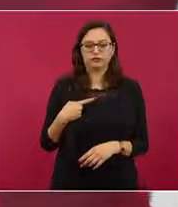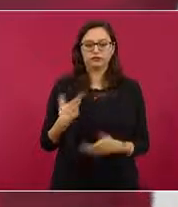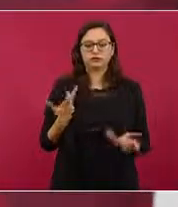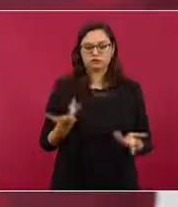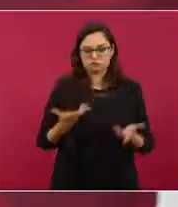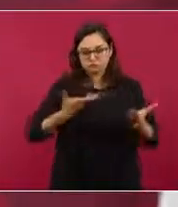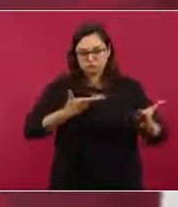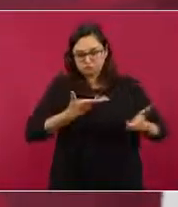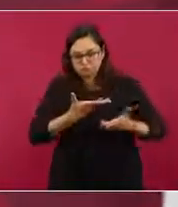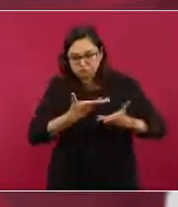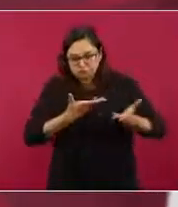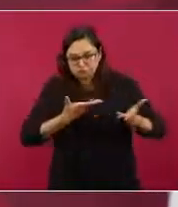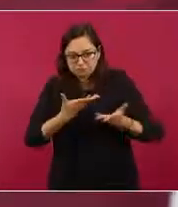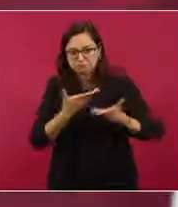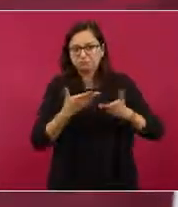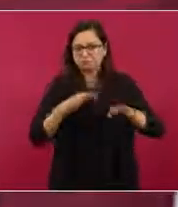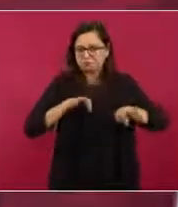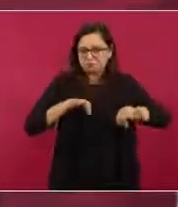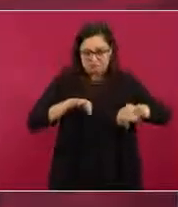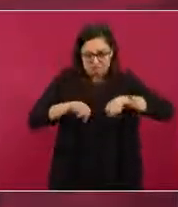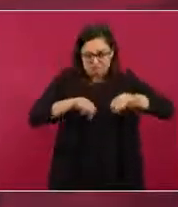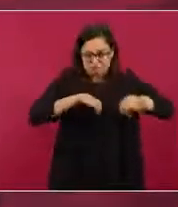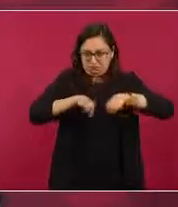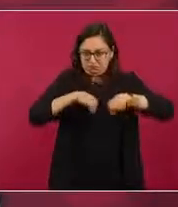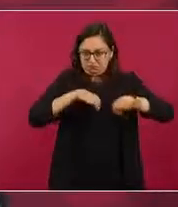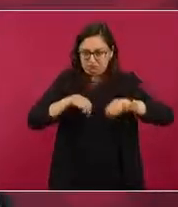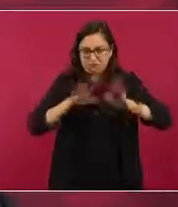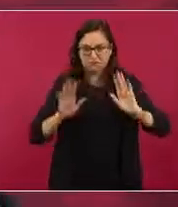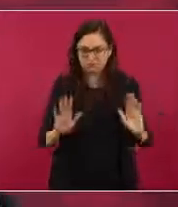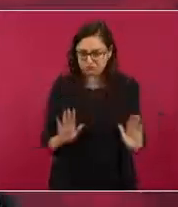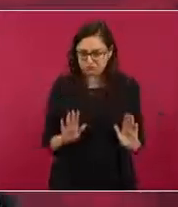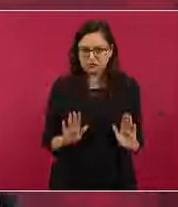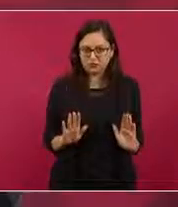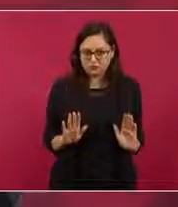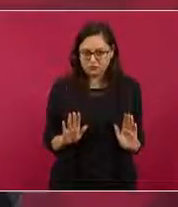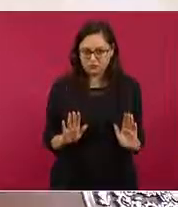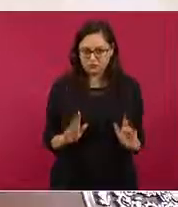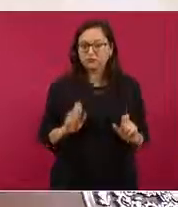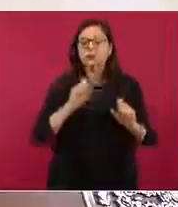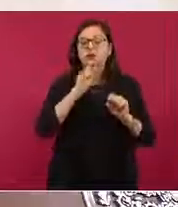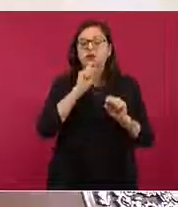el trato institucional. Por ejemplo, la presidenta municipal